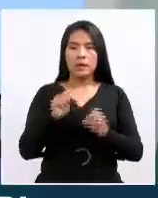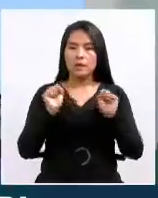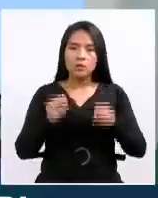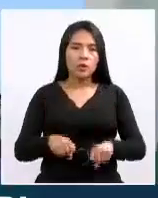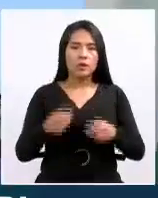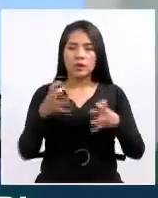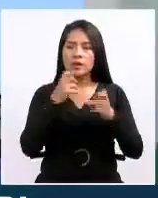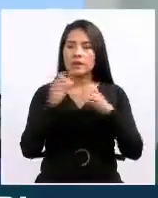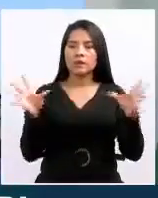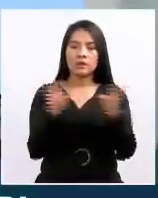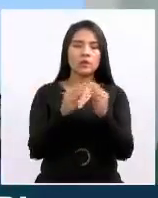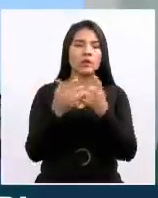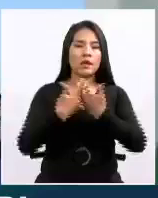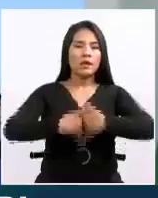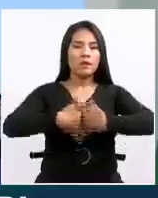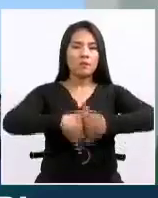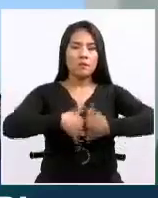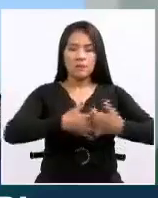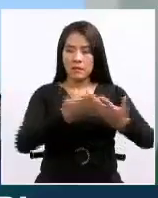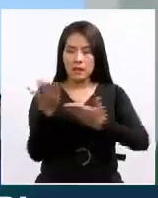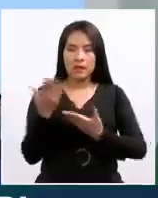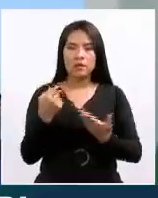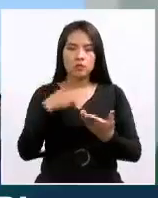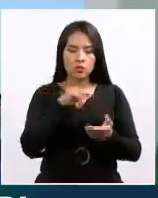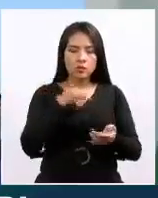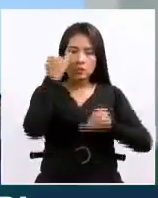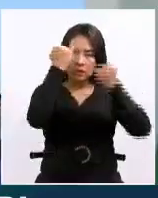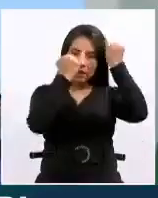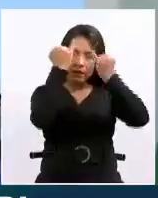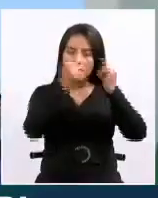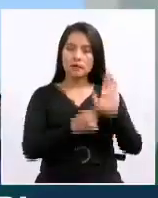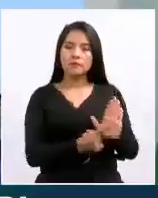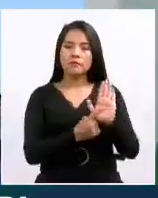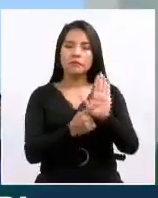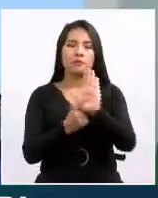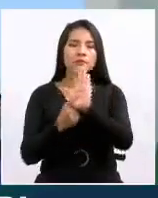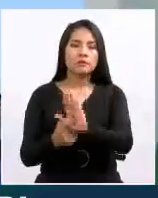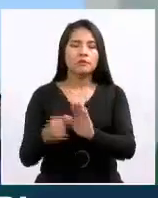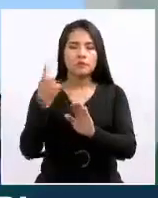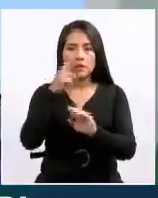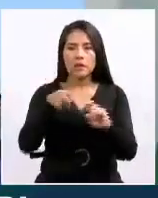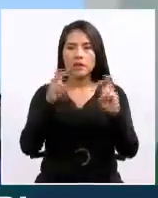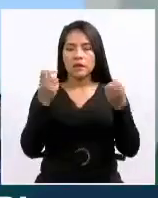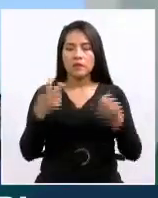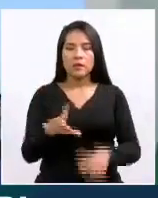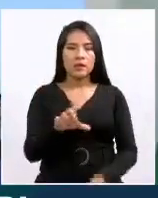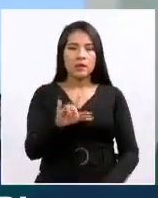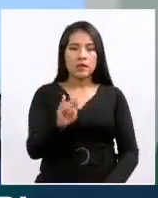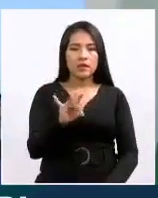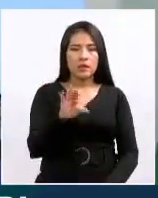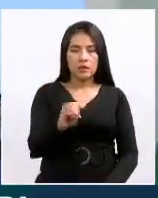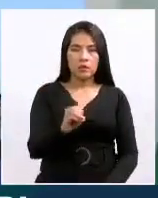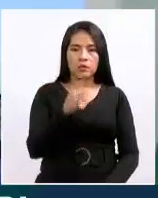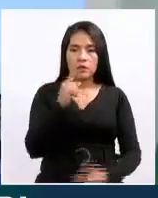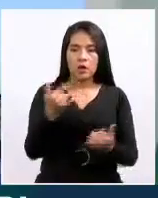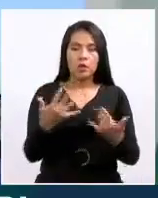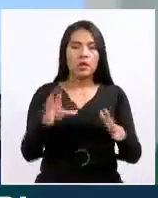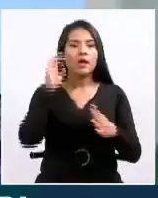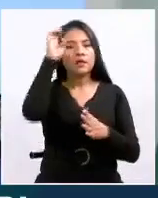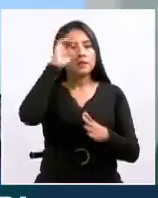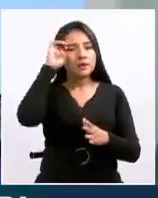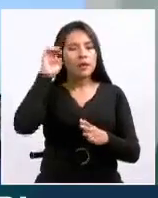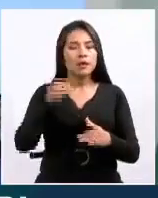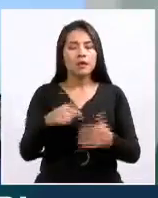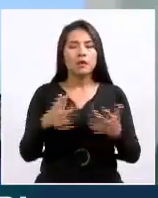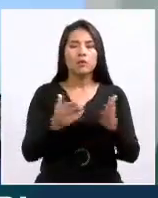con las empresas para nosotros plantearles nuestras condiciones soberanas respecto al litio, ¿no? Como Estado, como país,